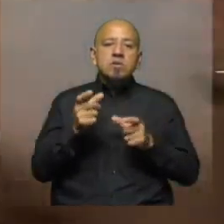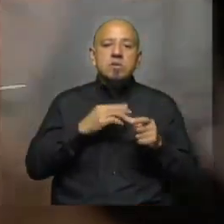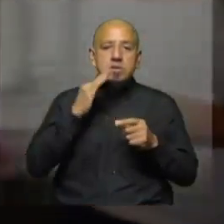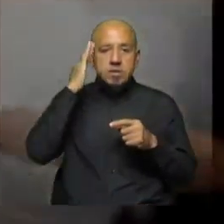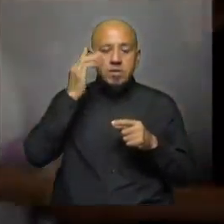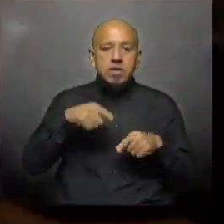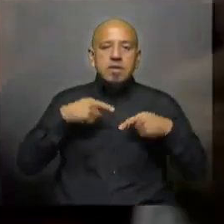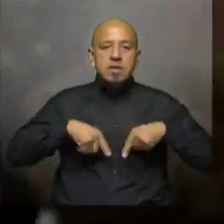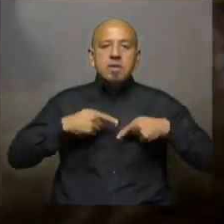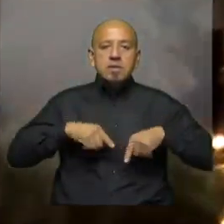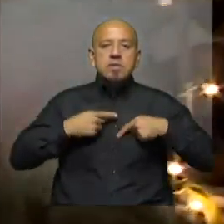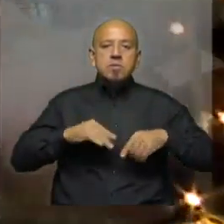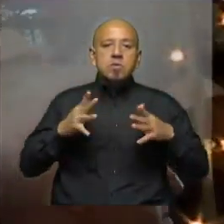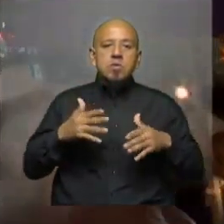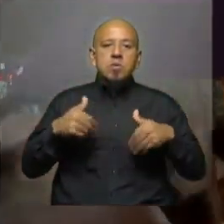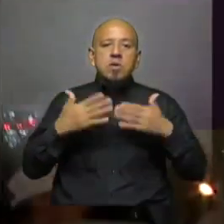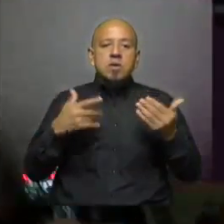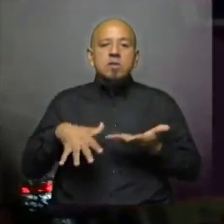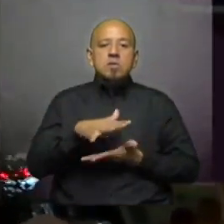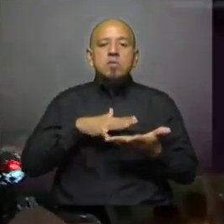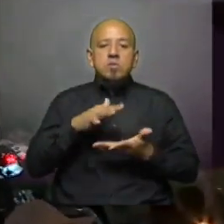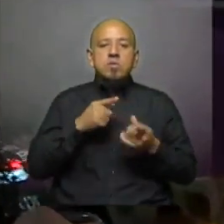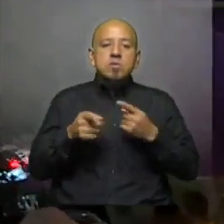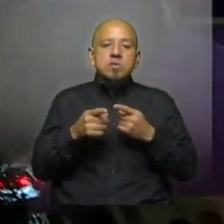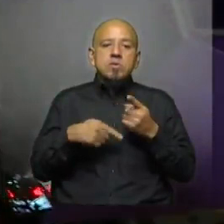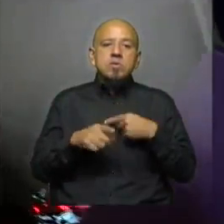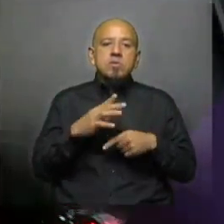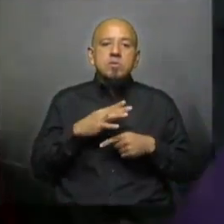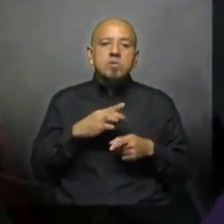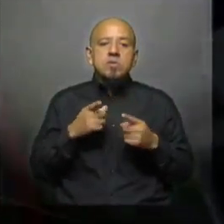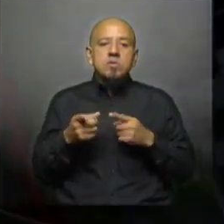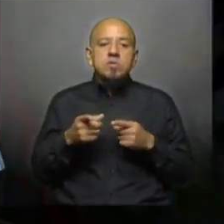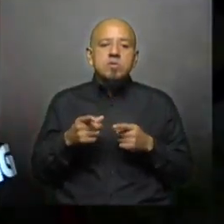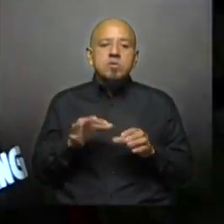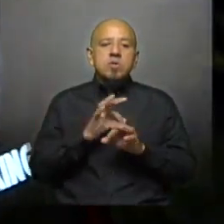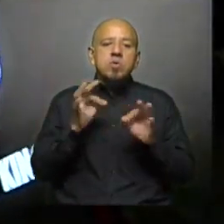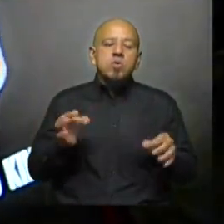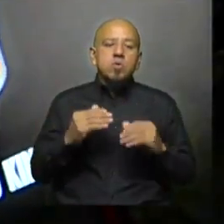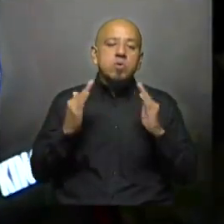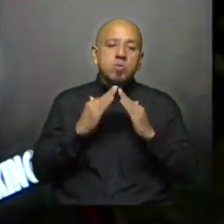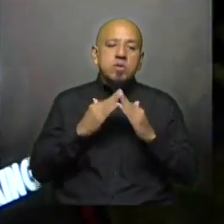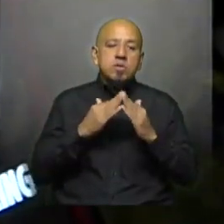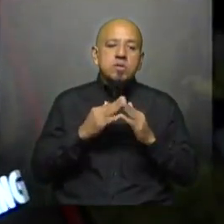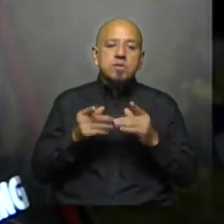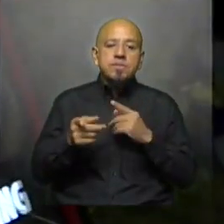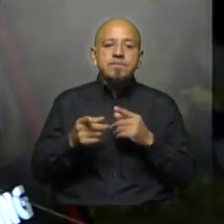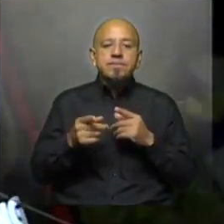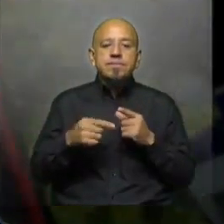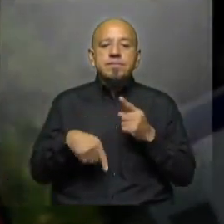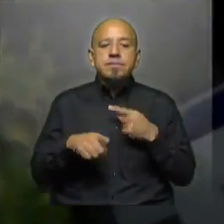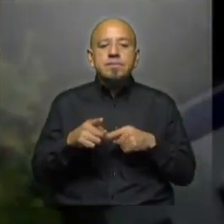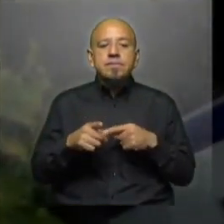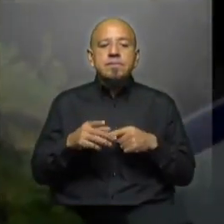Intendencia por cualquier problema de violencia basada en género que tuvieras acá o en tu casa. Y ya que estás